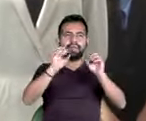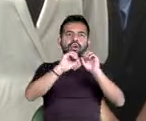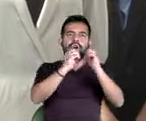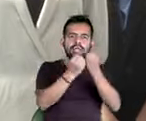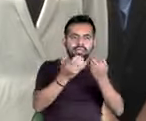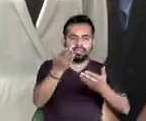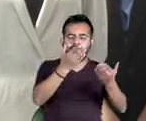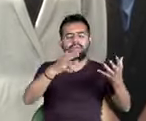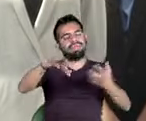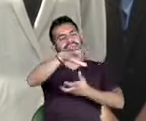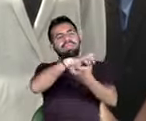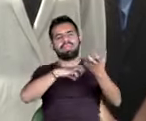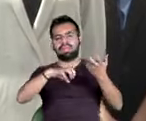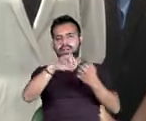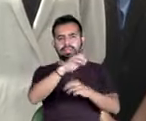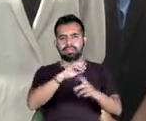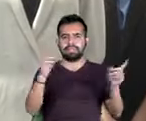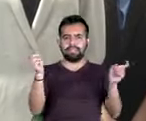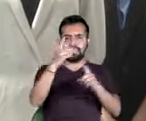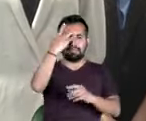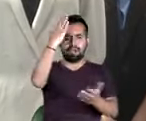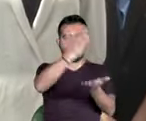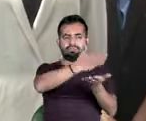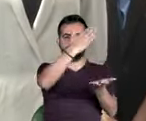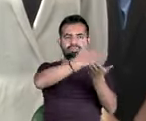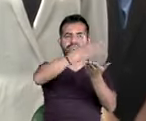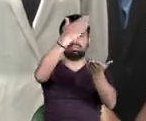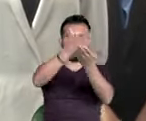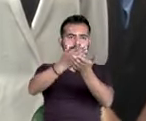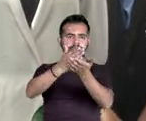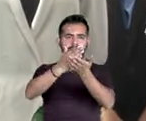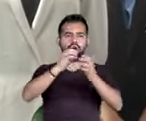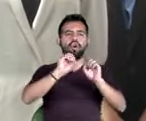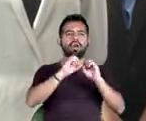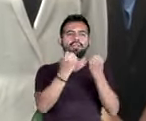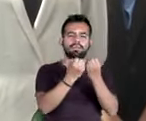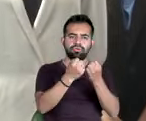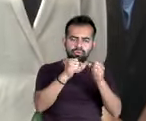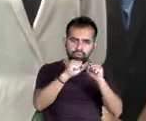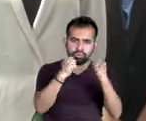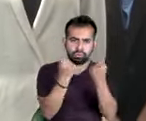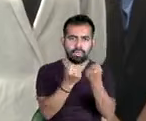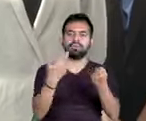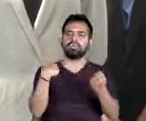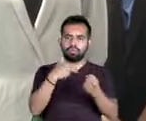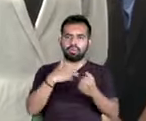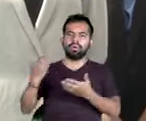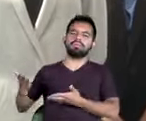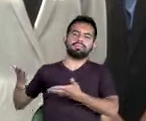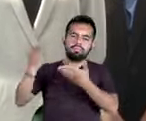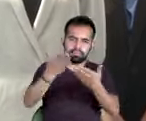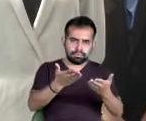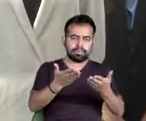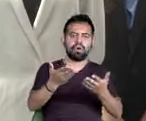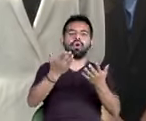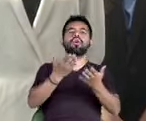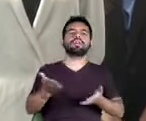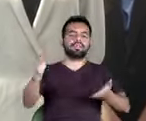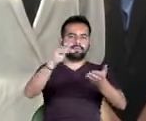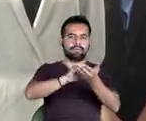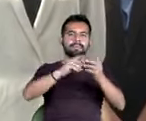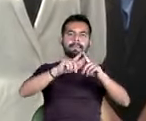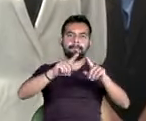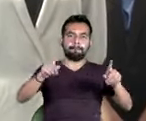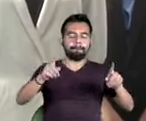una barbaridad, porque debilitaron la organización social para el combate a la delincuencia. Nosotros vamos a restituir eso, pero al mismo tiempo